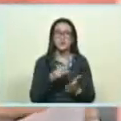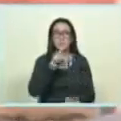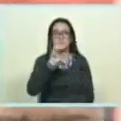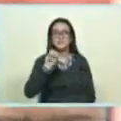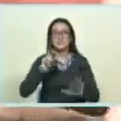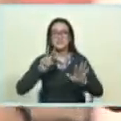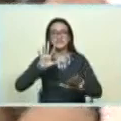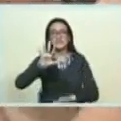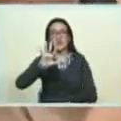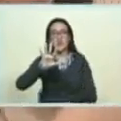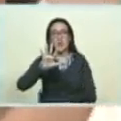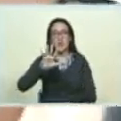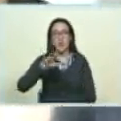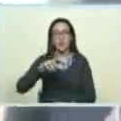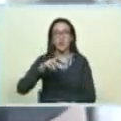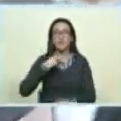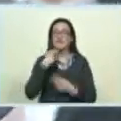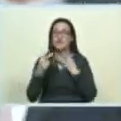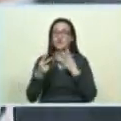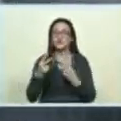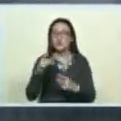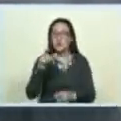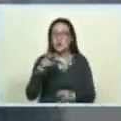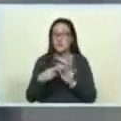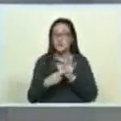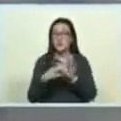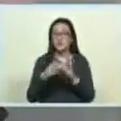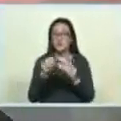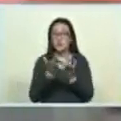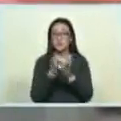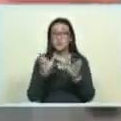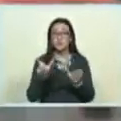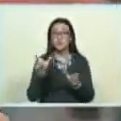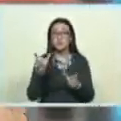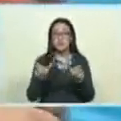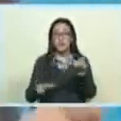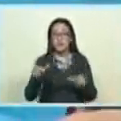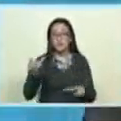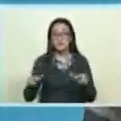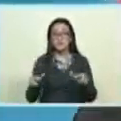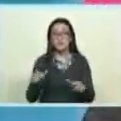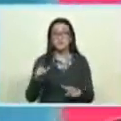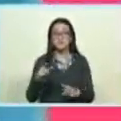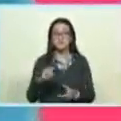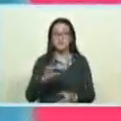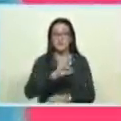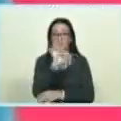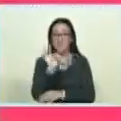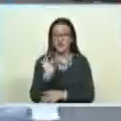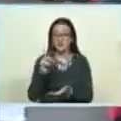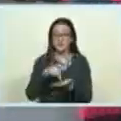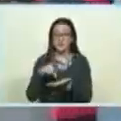1.075 voceros, representantes de todos los estudiantes del país que estuvieron en el cuarto congreso de la Federación.